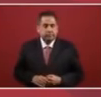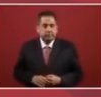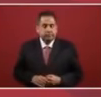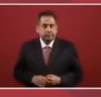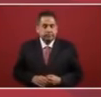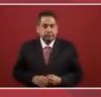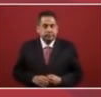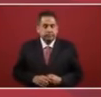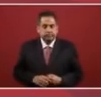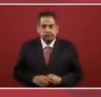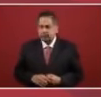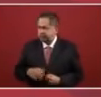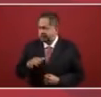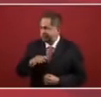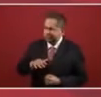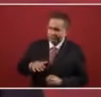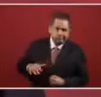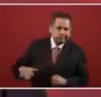Universal